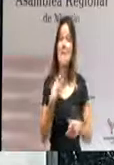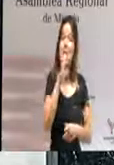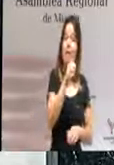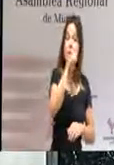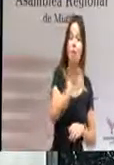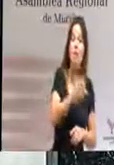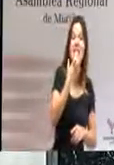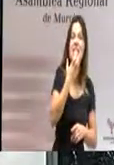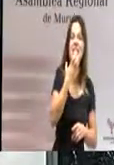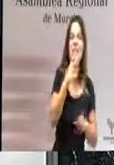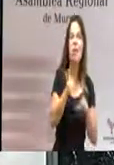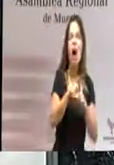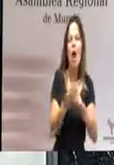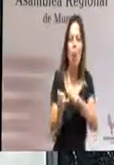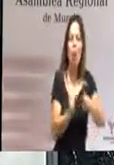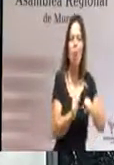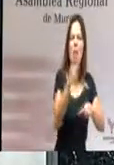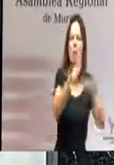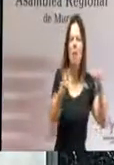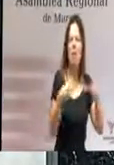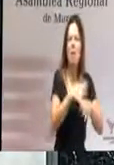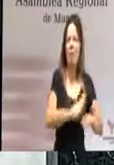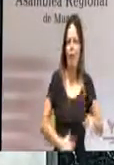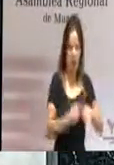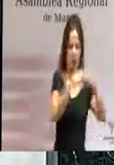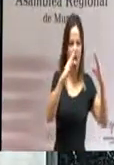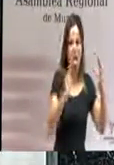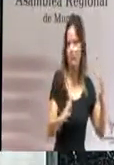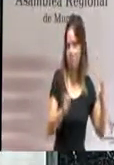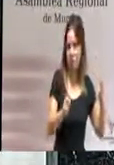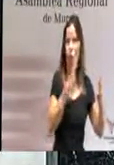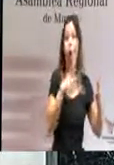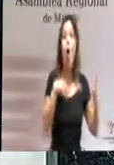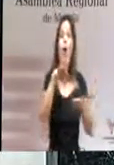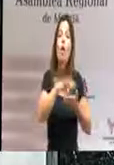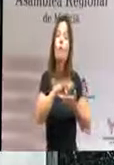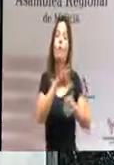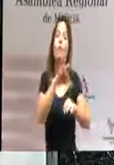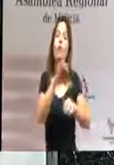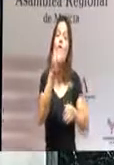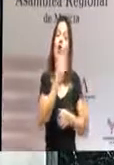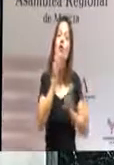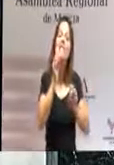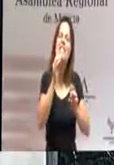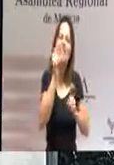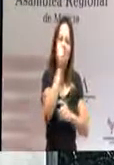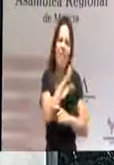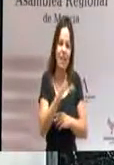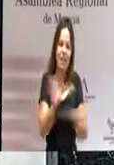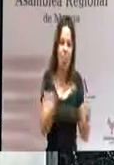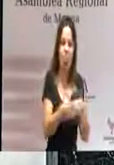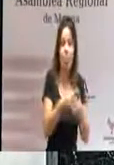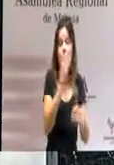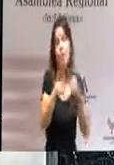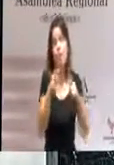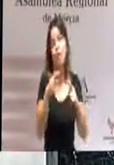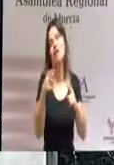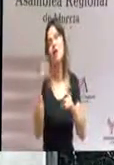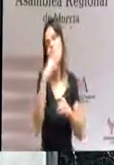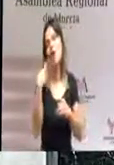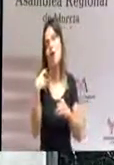alumnado en barracones o cierran unidades de infantil mientras llevan a sus hijos a colegios elitistas y